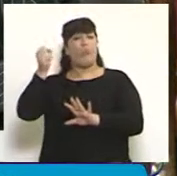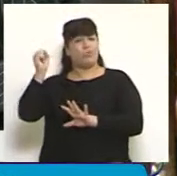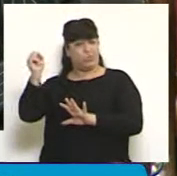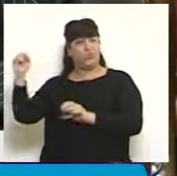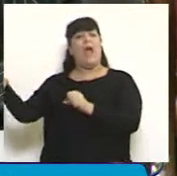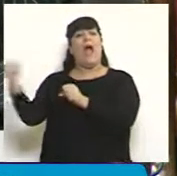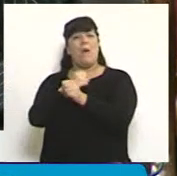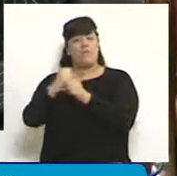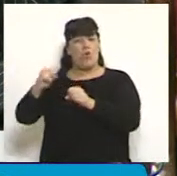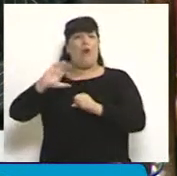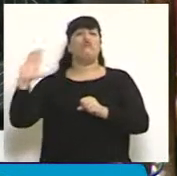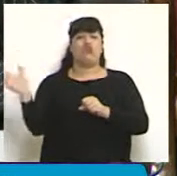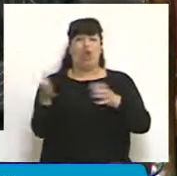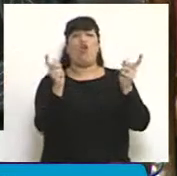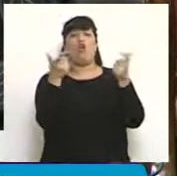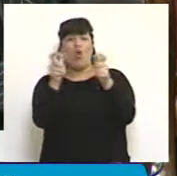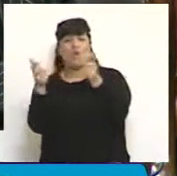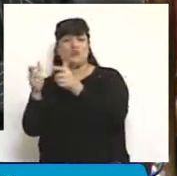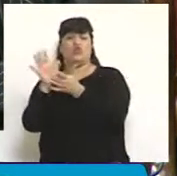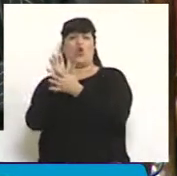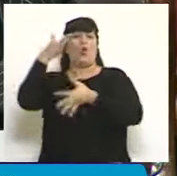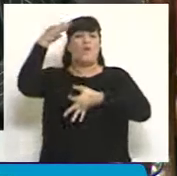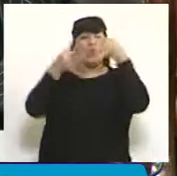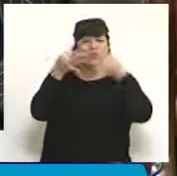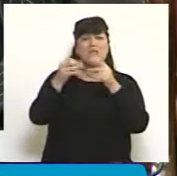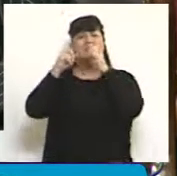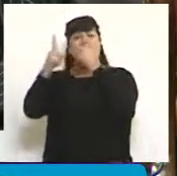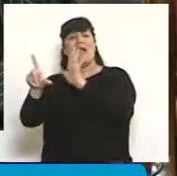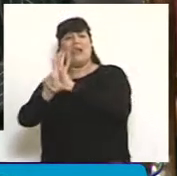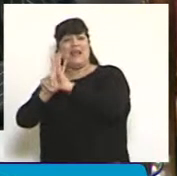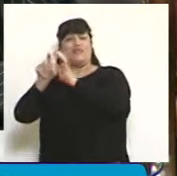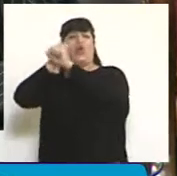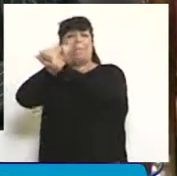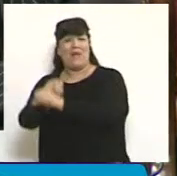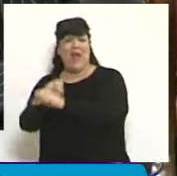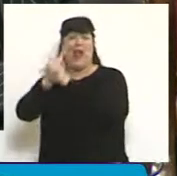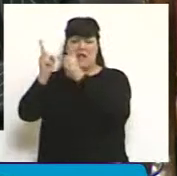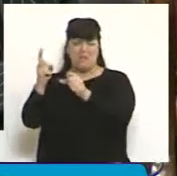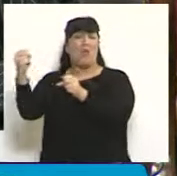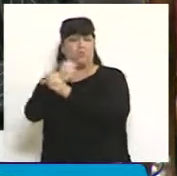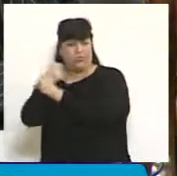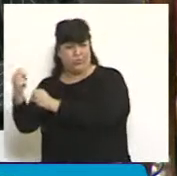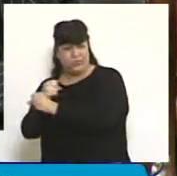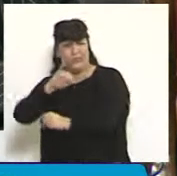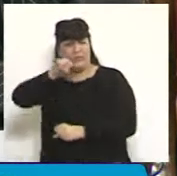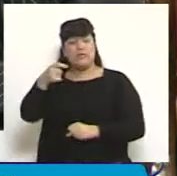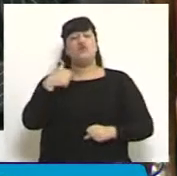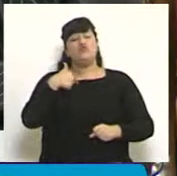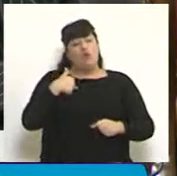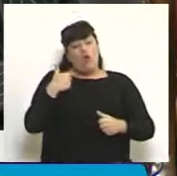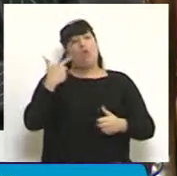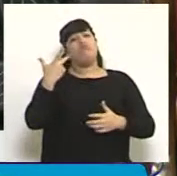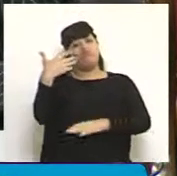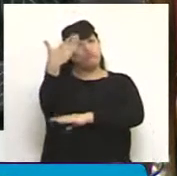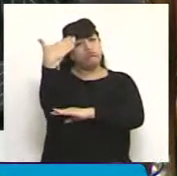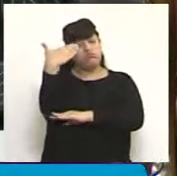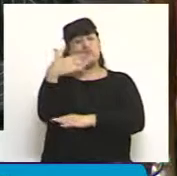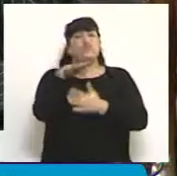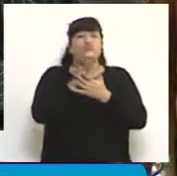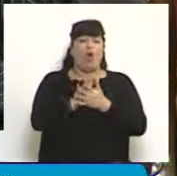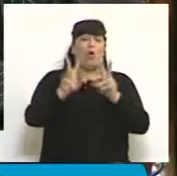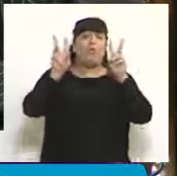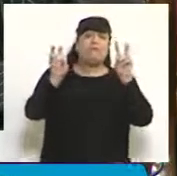el plenario de las comisiones de Justicia y Legislación Penal que los trató, yo voy a hacer mención a los